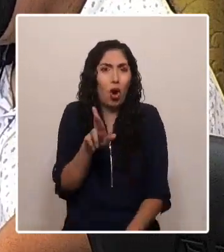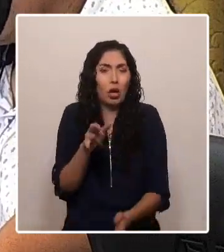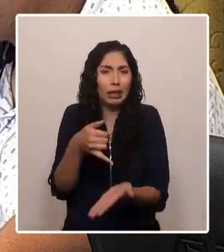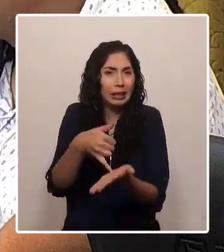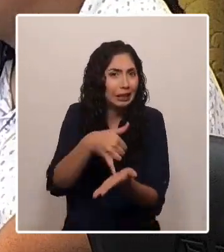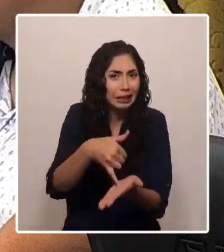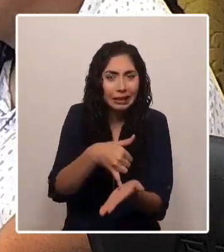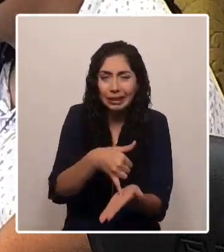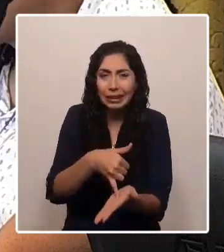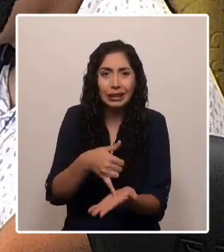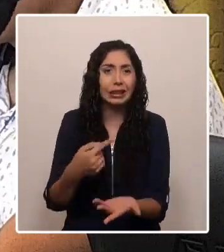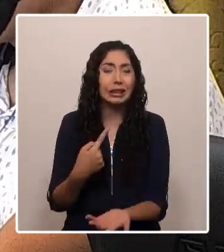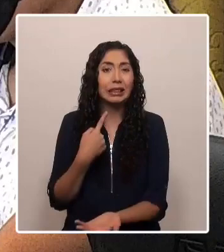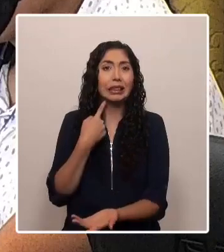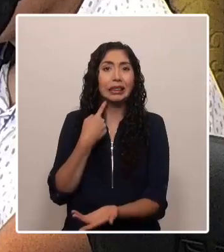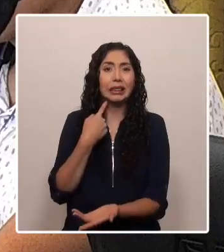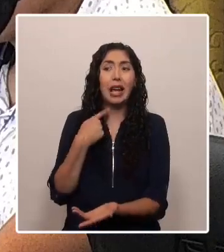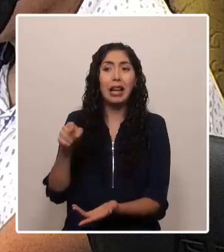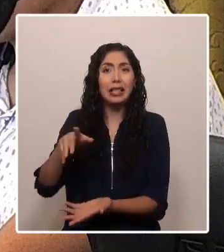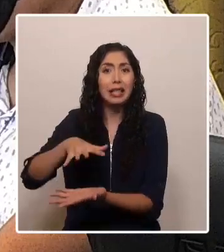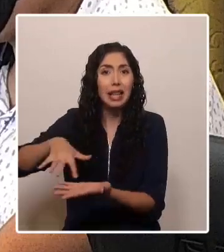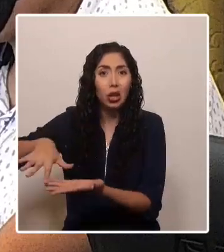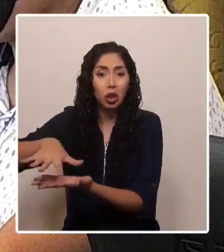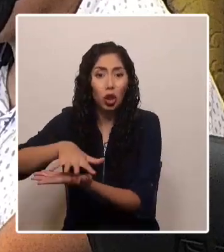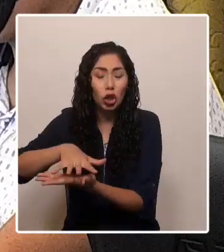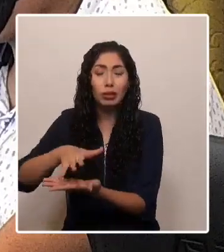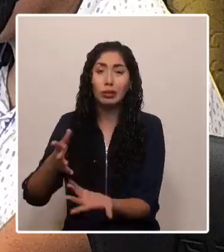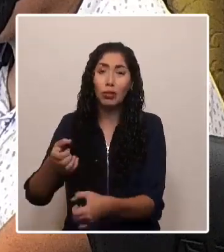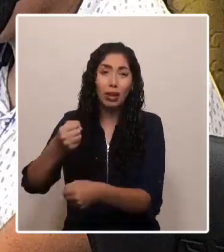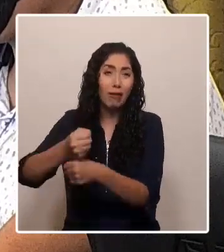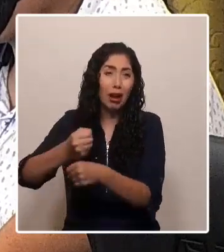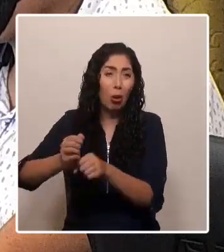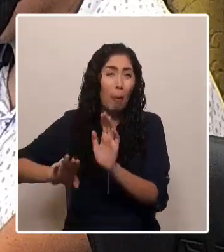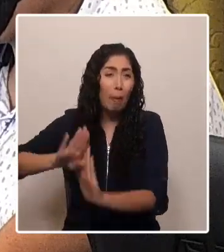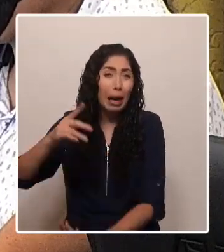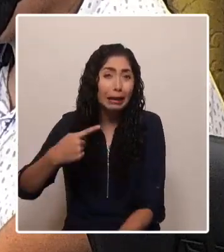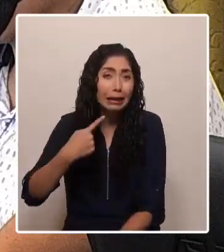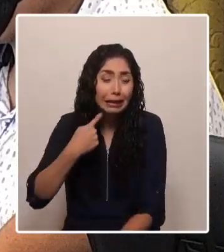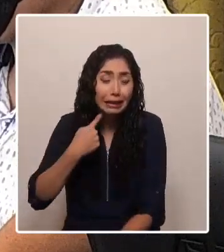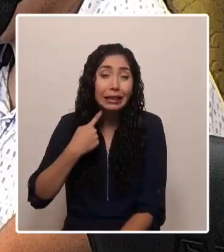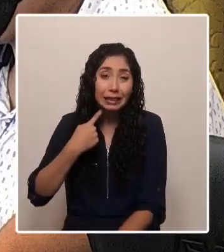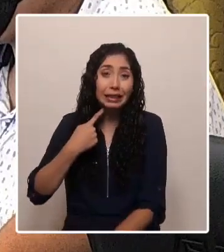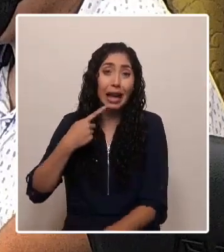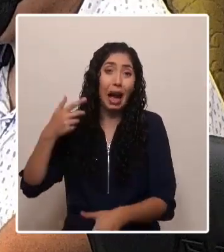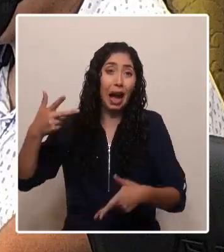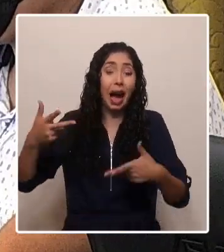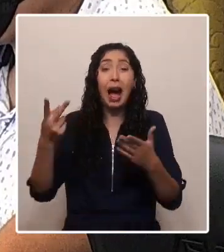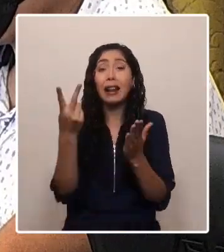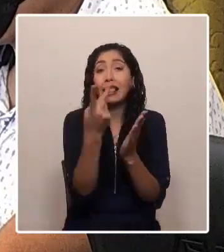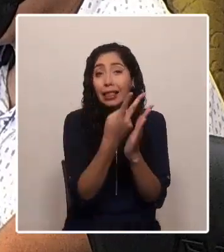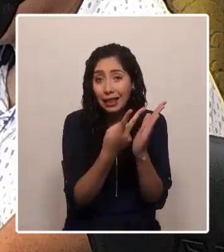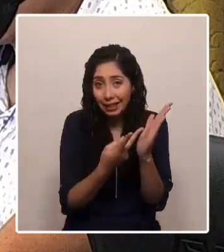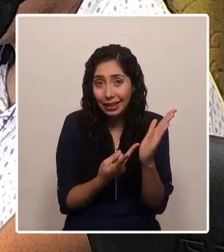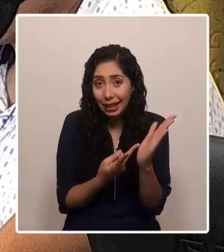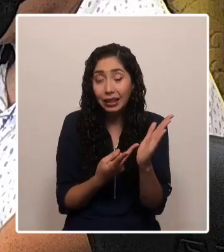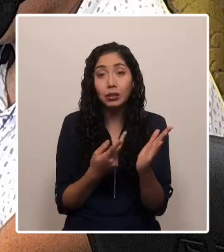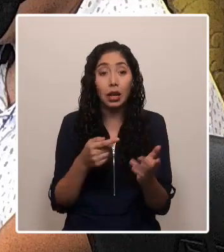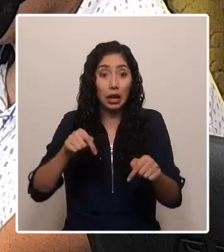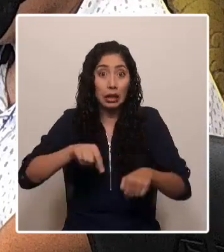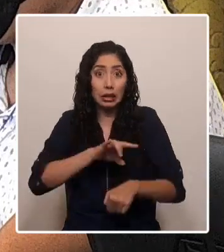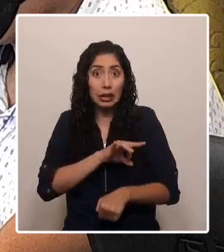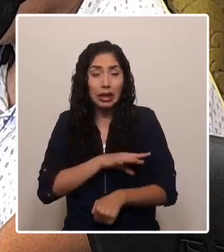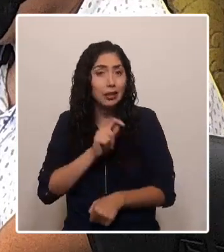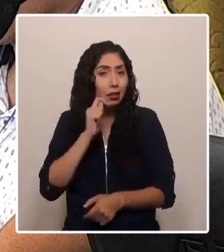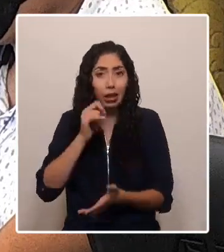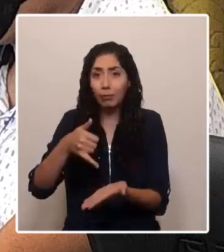históricamente golpeado, poniéndolo en la cima de los rubros más afectados. Ser artista hoy en Chile es una condena a la inestabilidad y